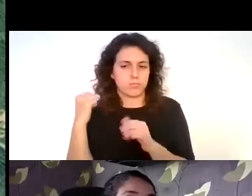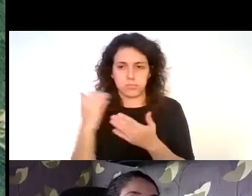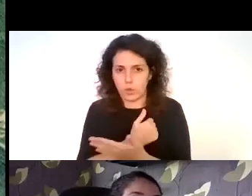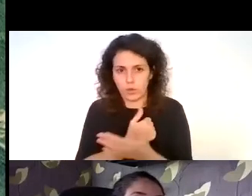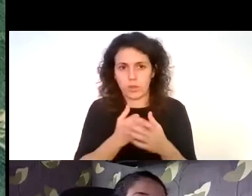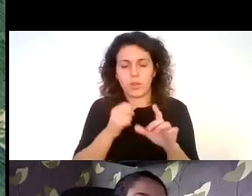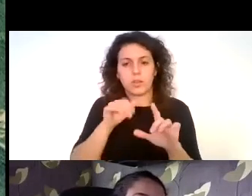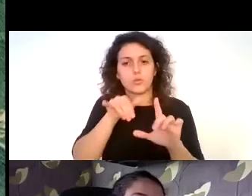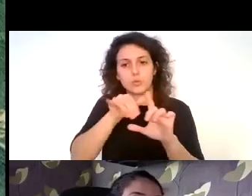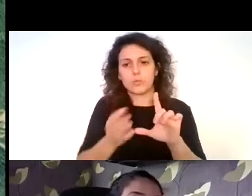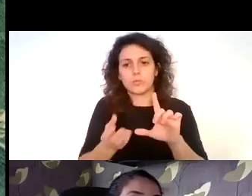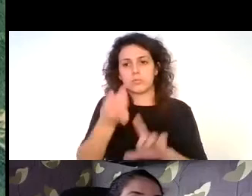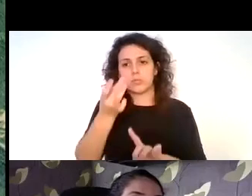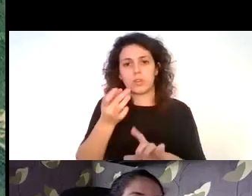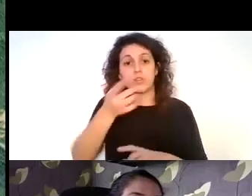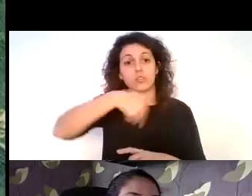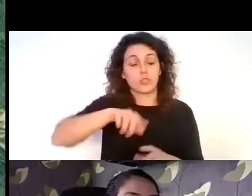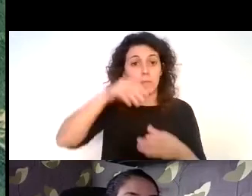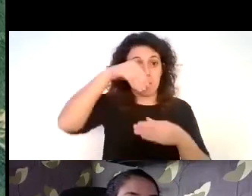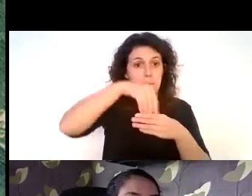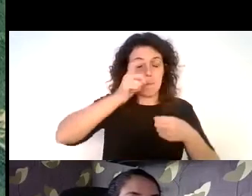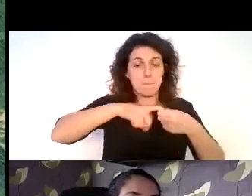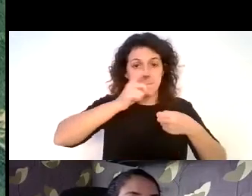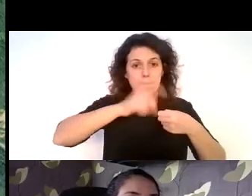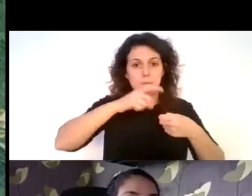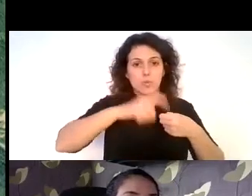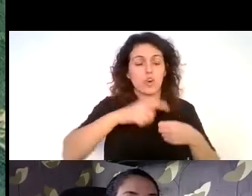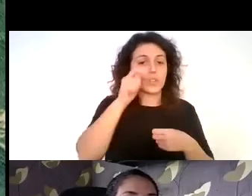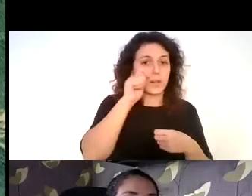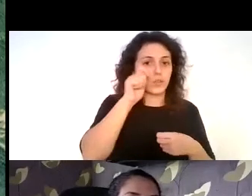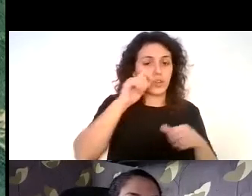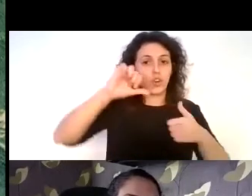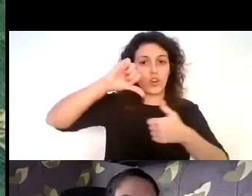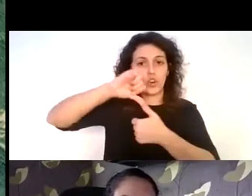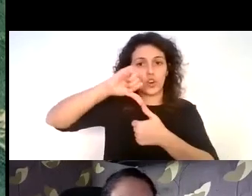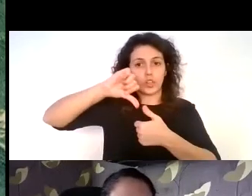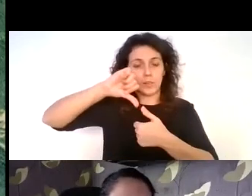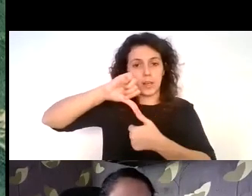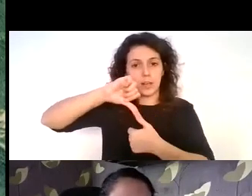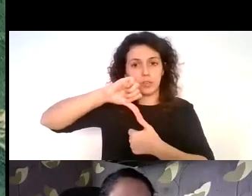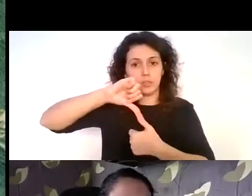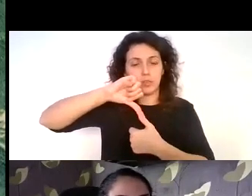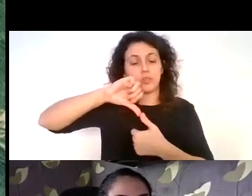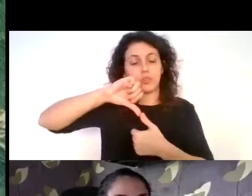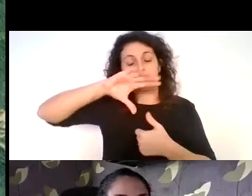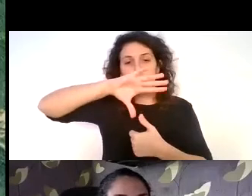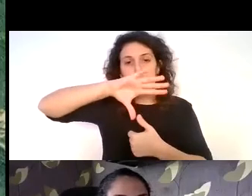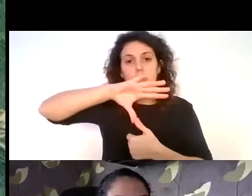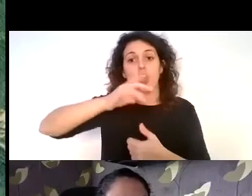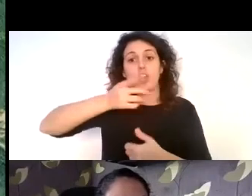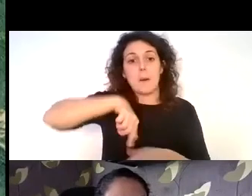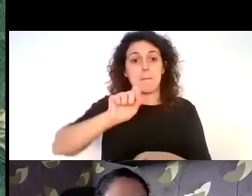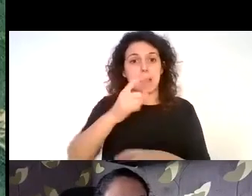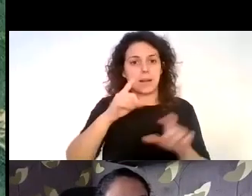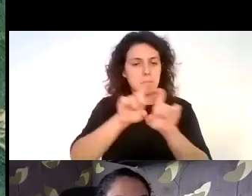somos miembros del Observatorio Iberoamericano de Turismo Inclusivo. Somos la primera empresa autorizada por la